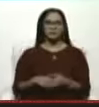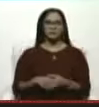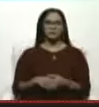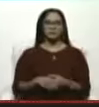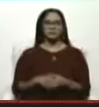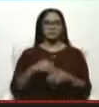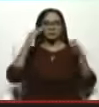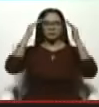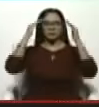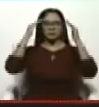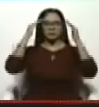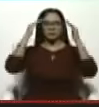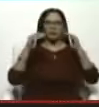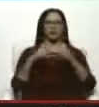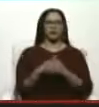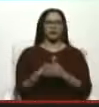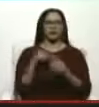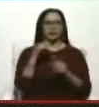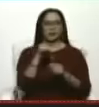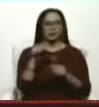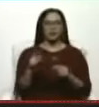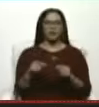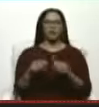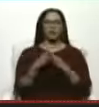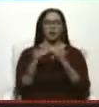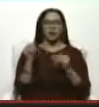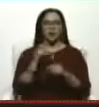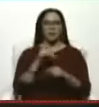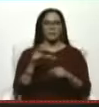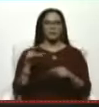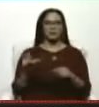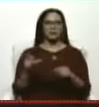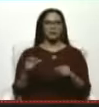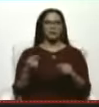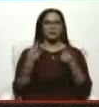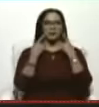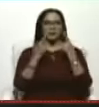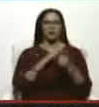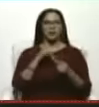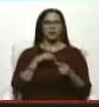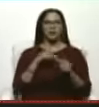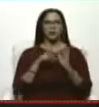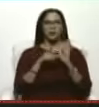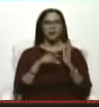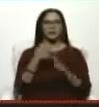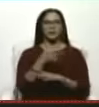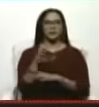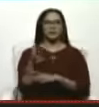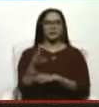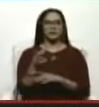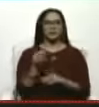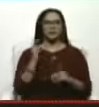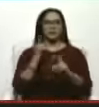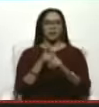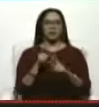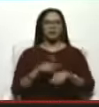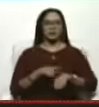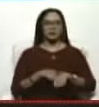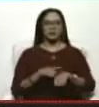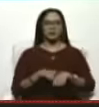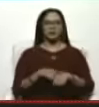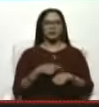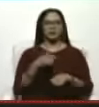Hola Boris, te saludo a ti y por supuesto a todas las personas que están sintonizando nuestro programa 360. Desde hace rato estoy